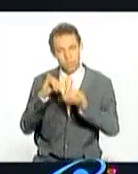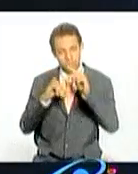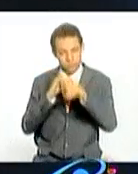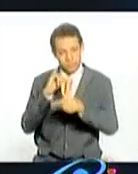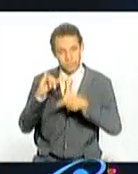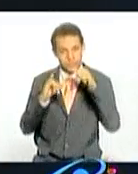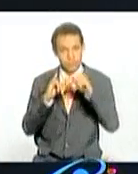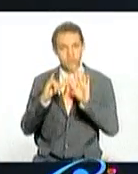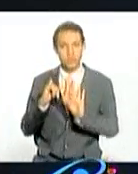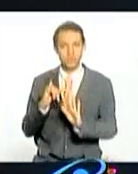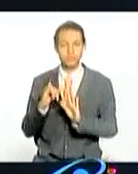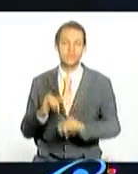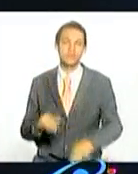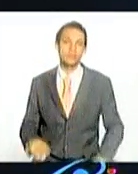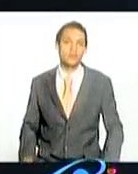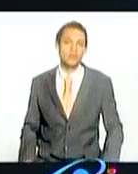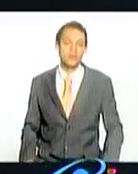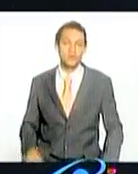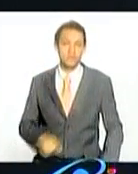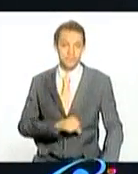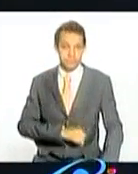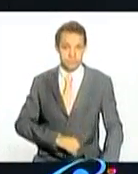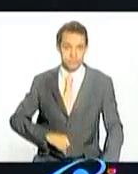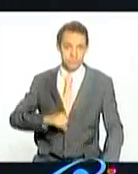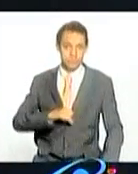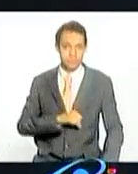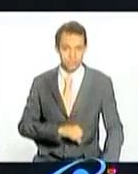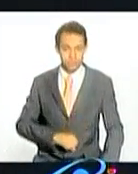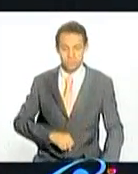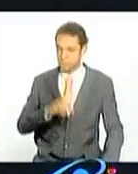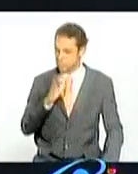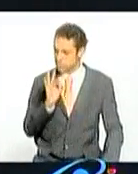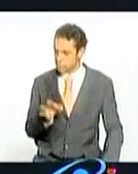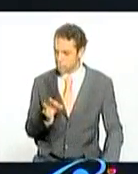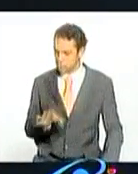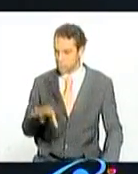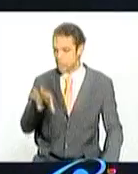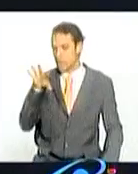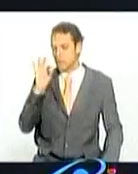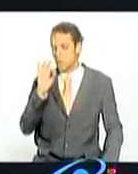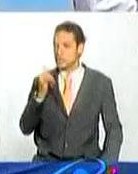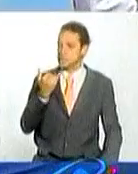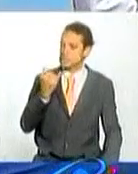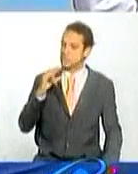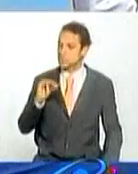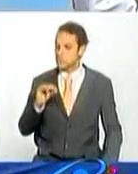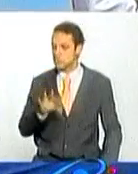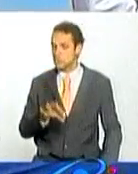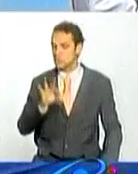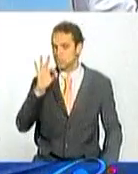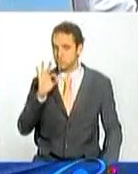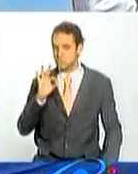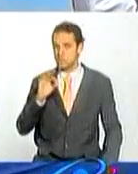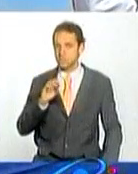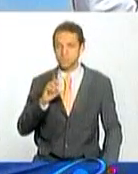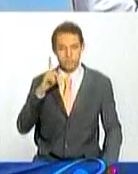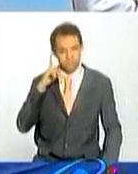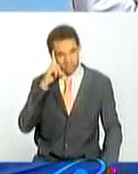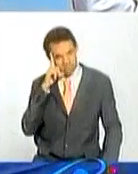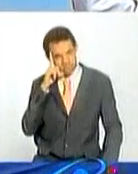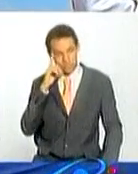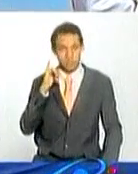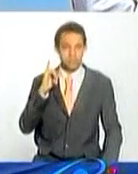¿sí? La ecografía pues es un método de elección, para estudiar los órganos pélvicos,